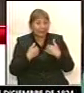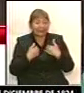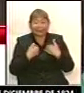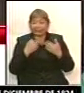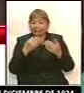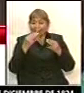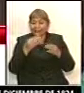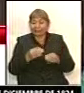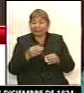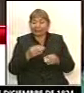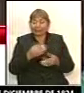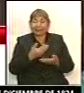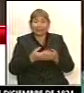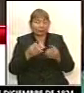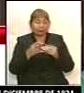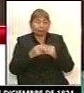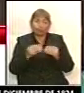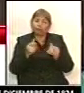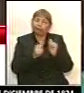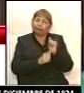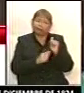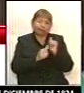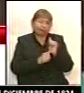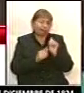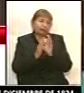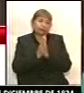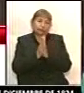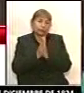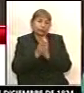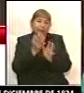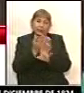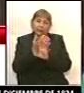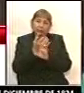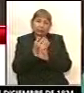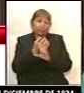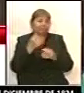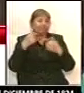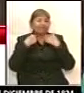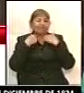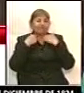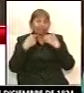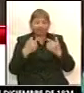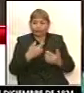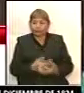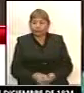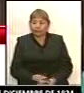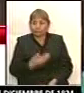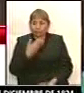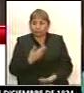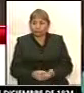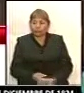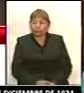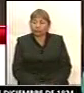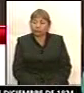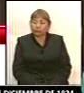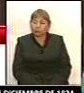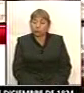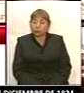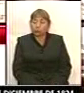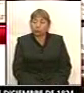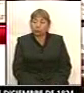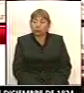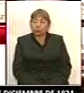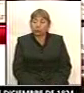humana frente a los hermanos agricultores que hoy claman justicia porque están en una crisis económica, presidenta. Muchas gracias.